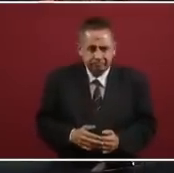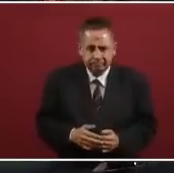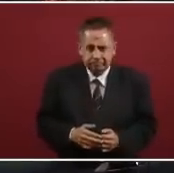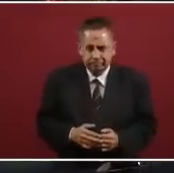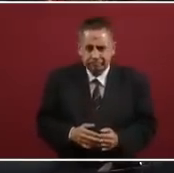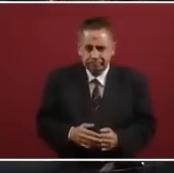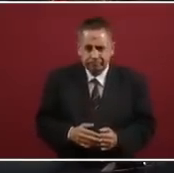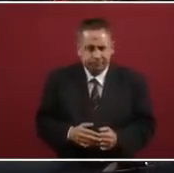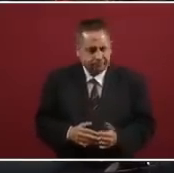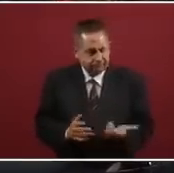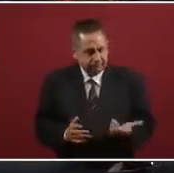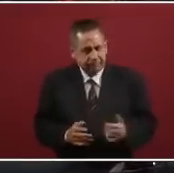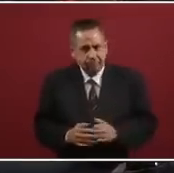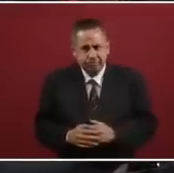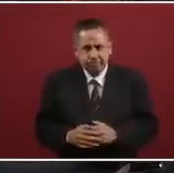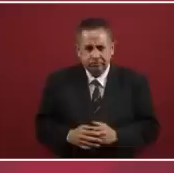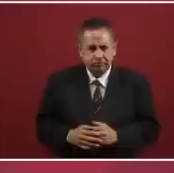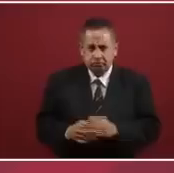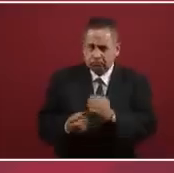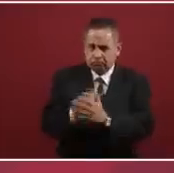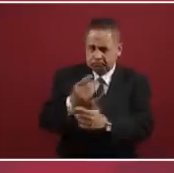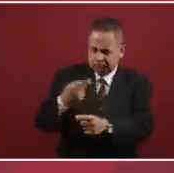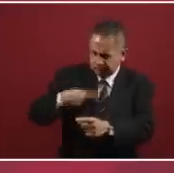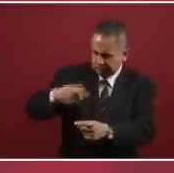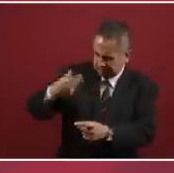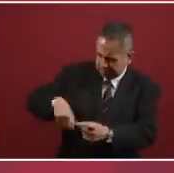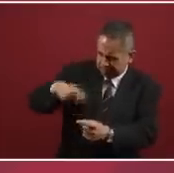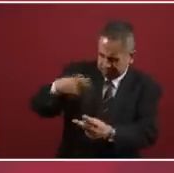nuevas camadas de ricos, pero además